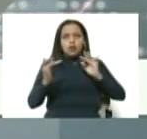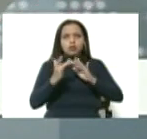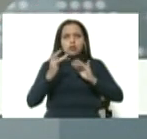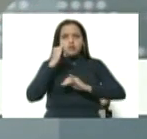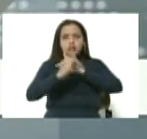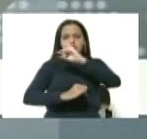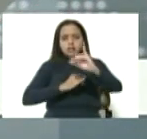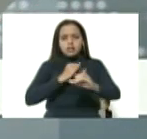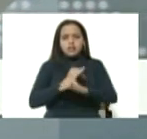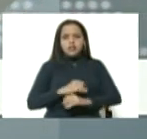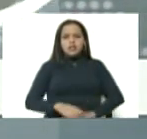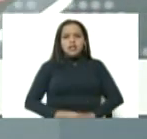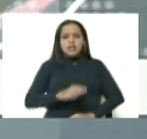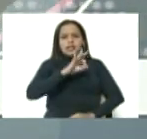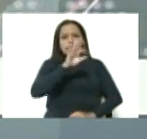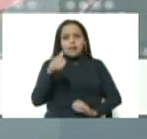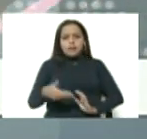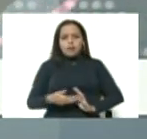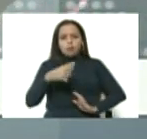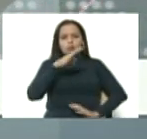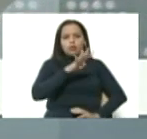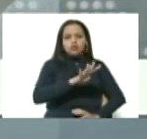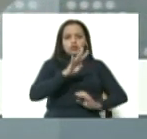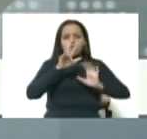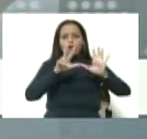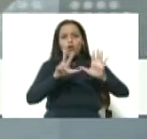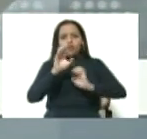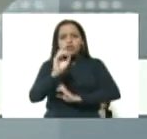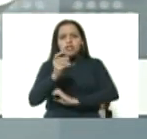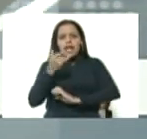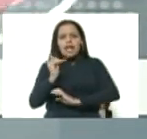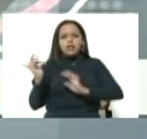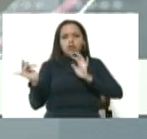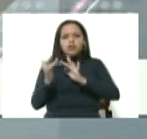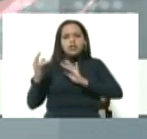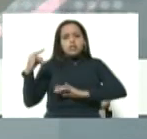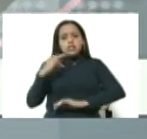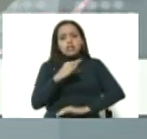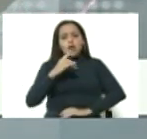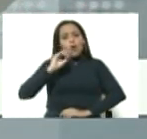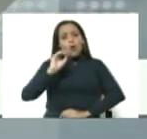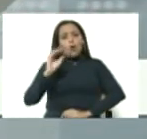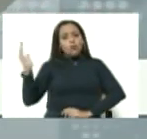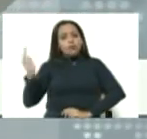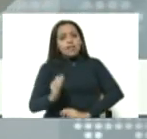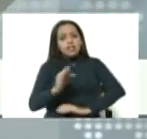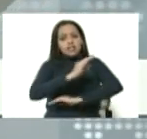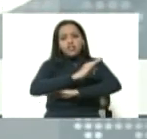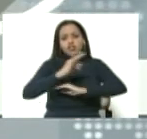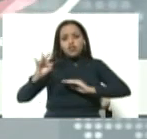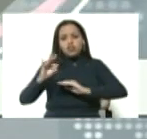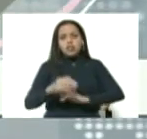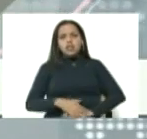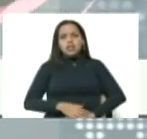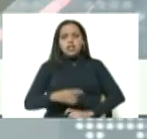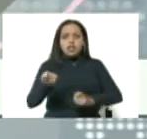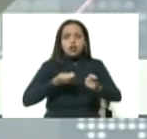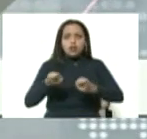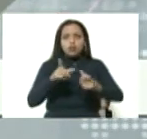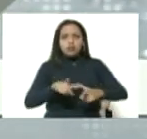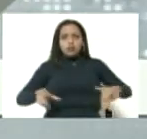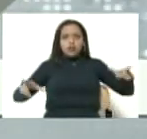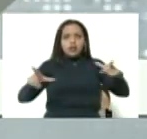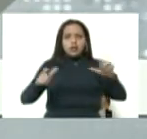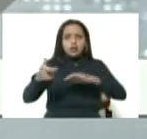.480 o son contactos internacionales en la zona fronteriza, a los órganos sanitarios que el gobierno